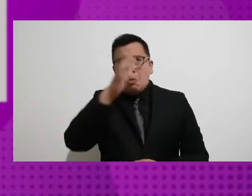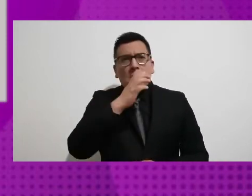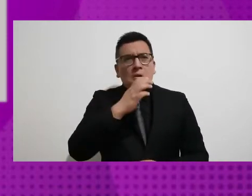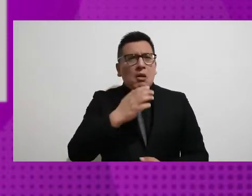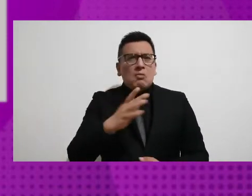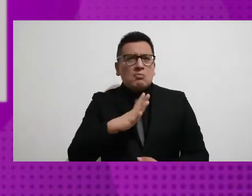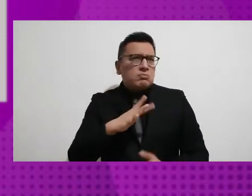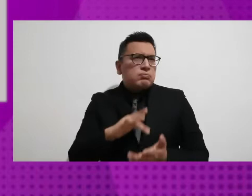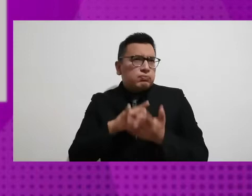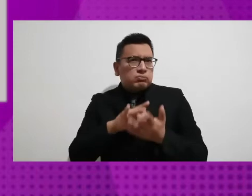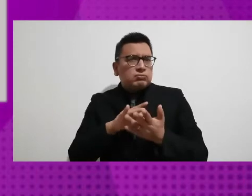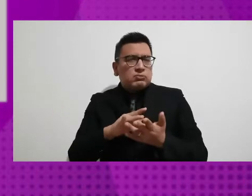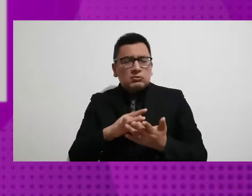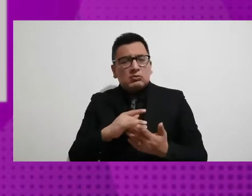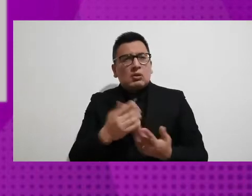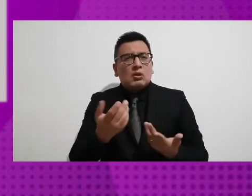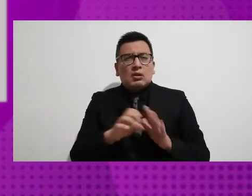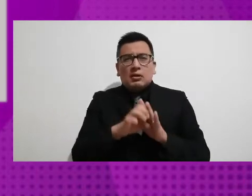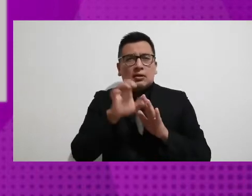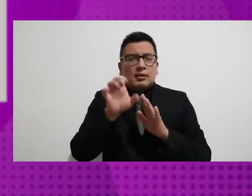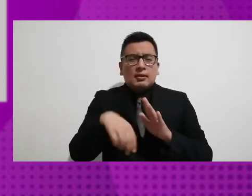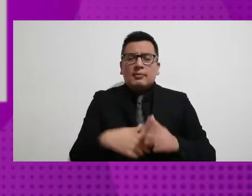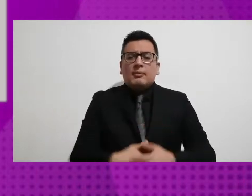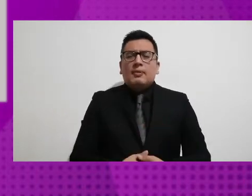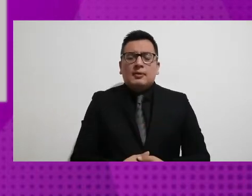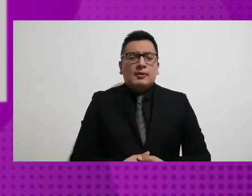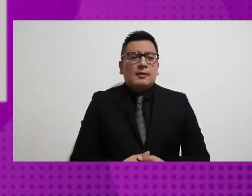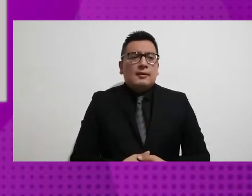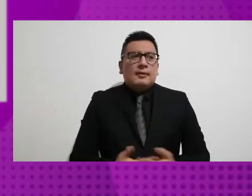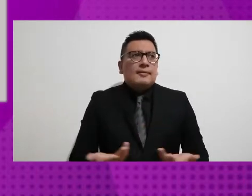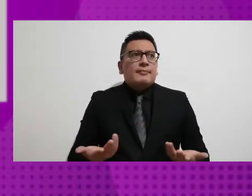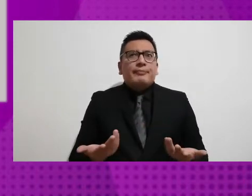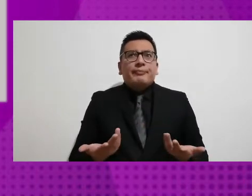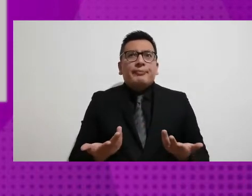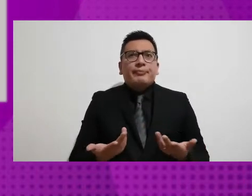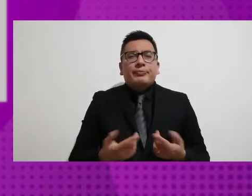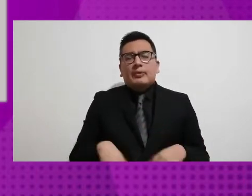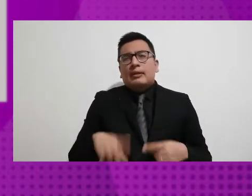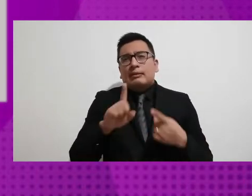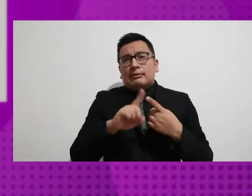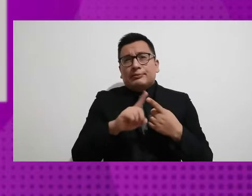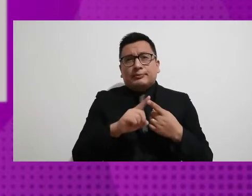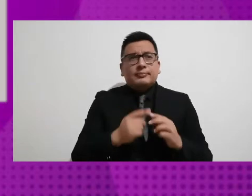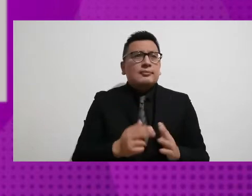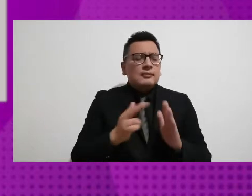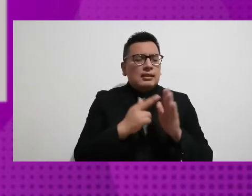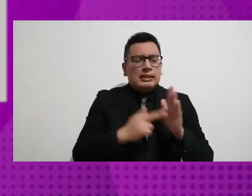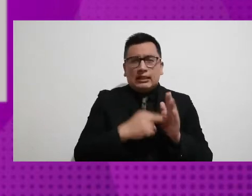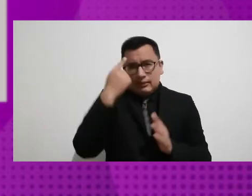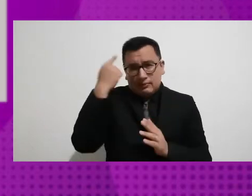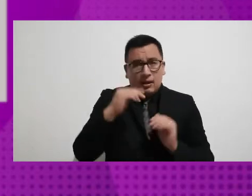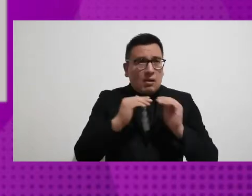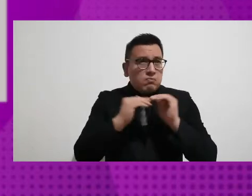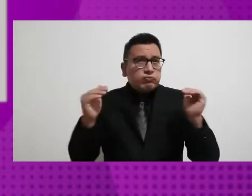algunos aportes a esas buenas prácticas. Podemos hablar básicamente, pues de, en principio, pues las reglas